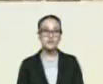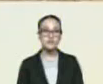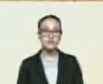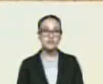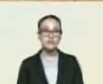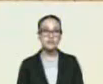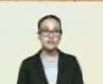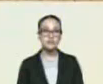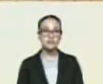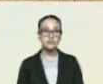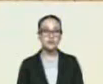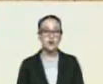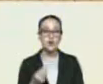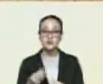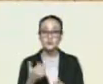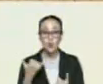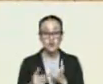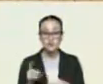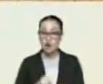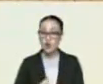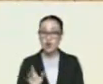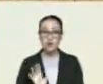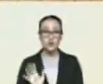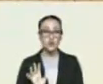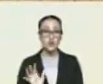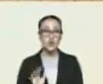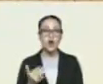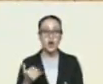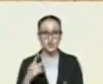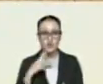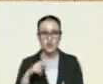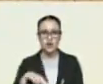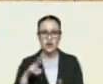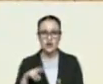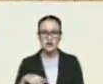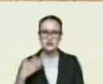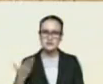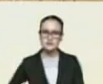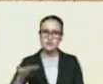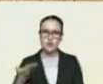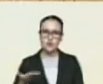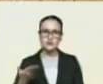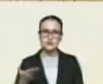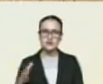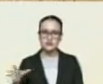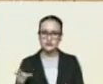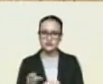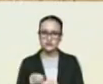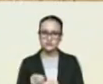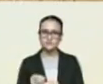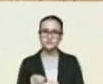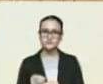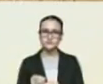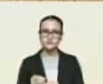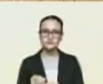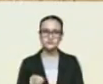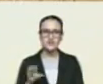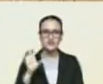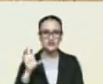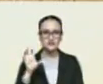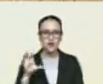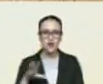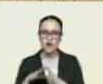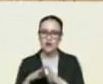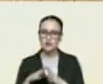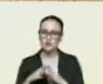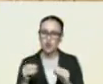No las hicimos a última hora, me voy a permitir a leer, porque es importante que quede este registro, que el país entero que nos